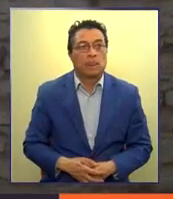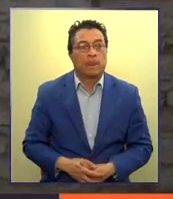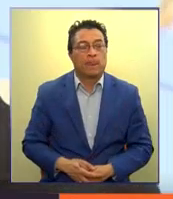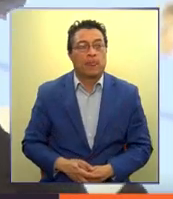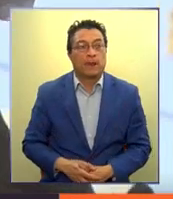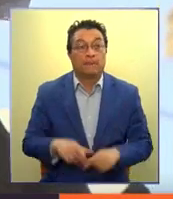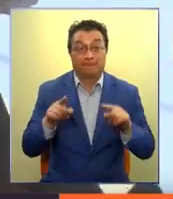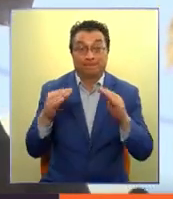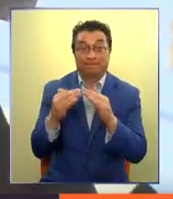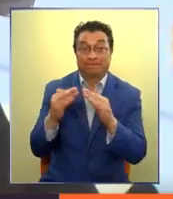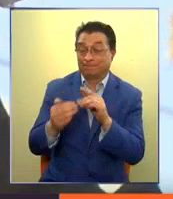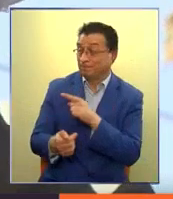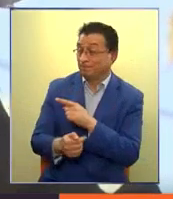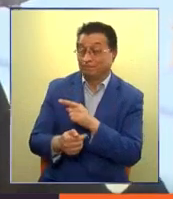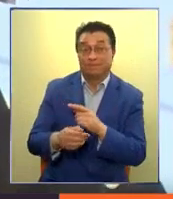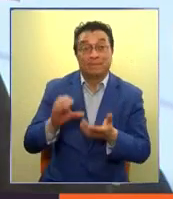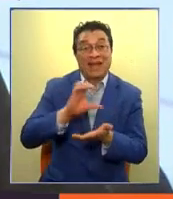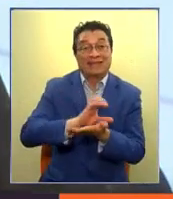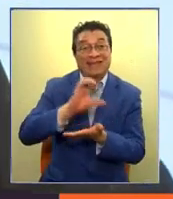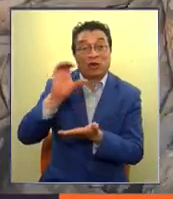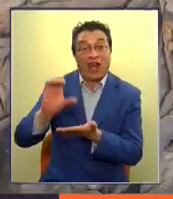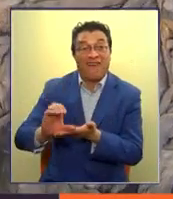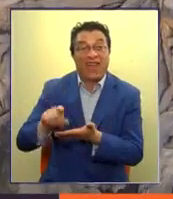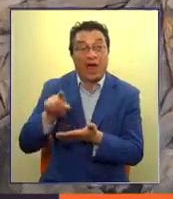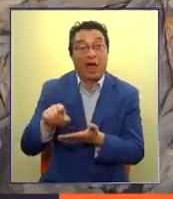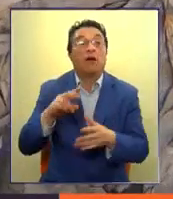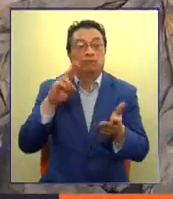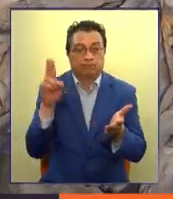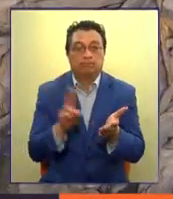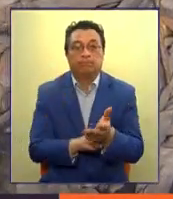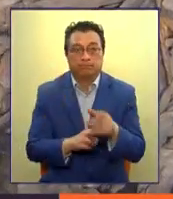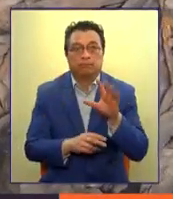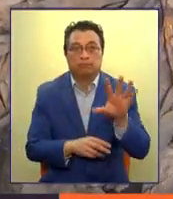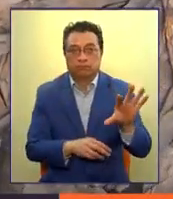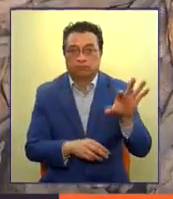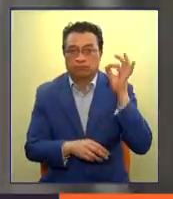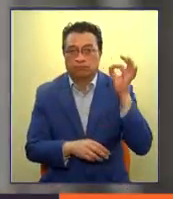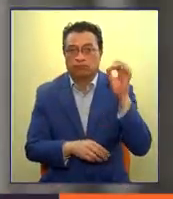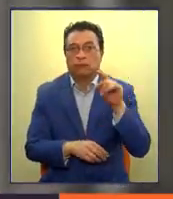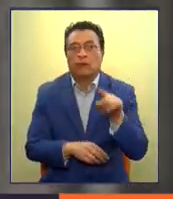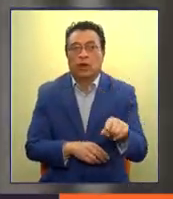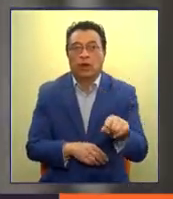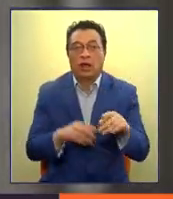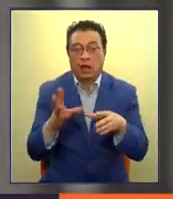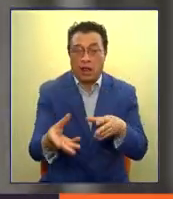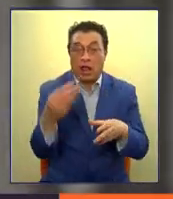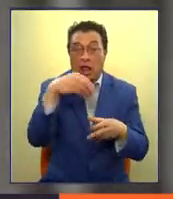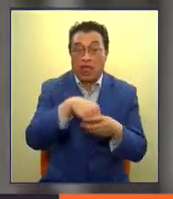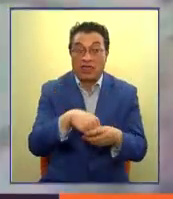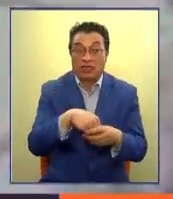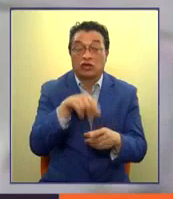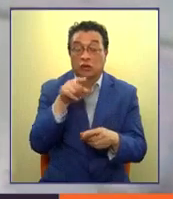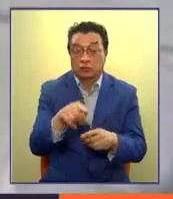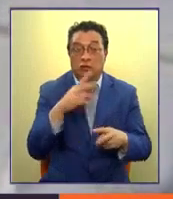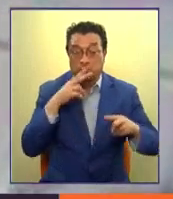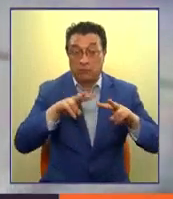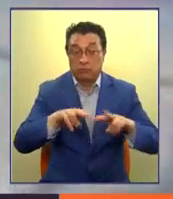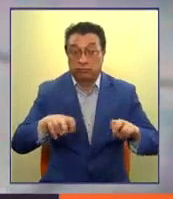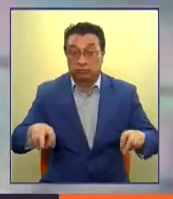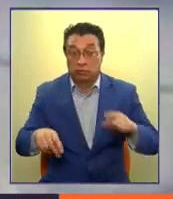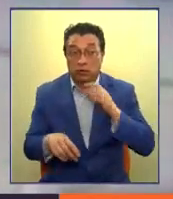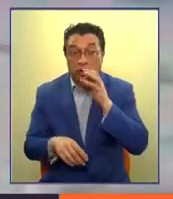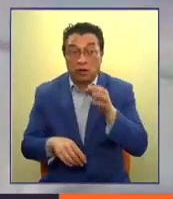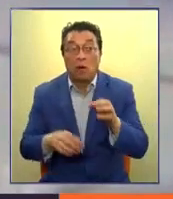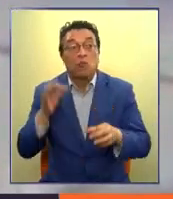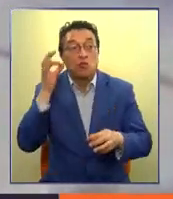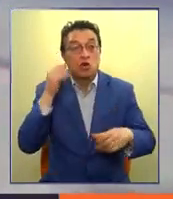En esta casa de Cerro Navia, esa realidad una vez más quedaba al descubierto. En su interior y según los investigadores, una joven